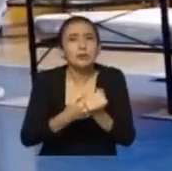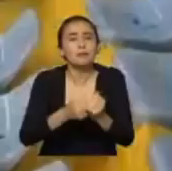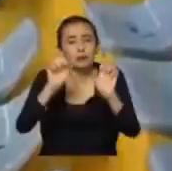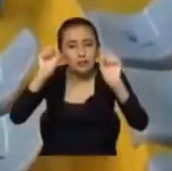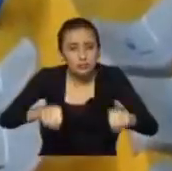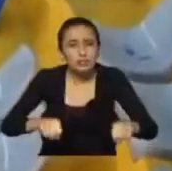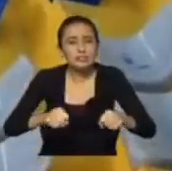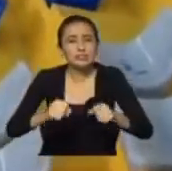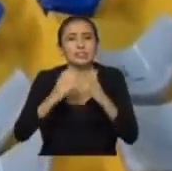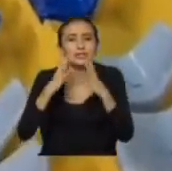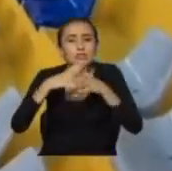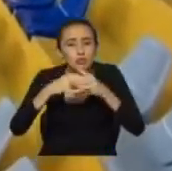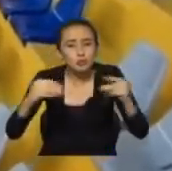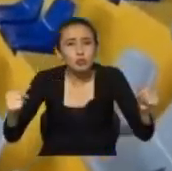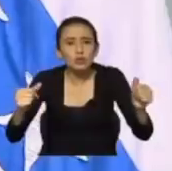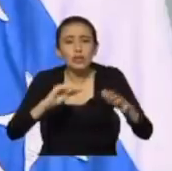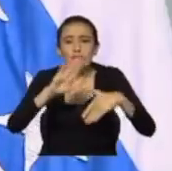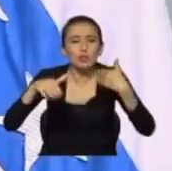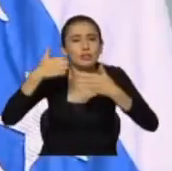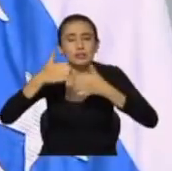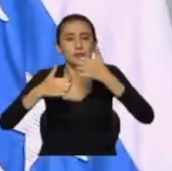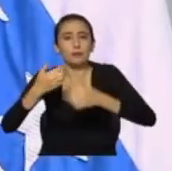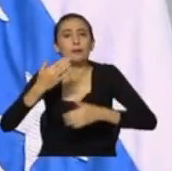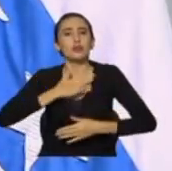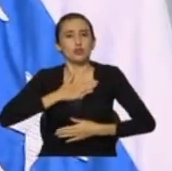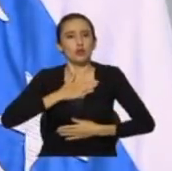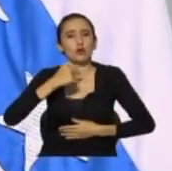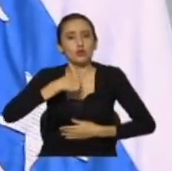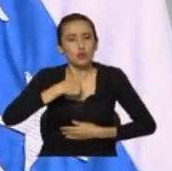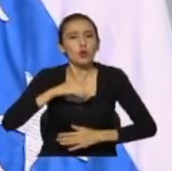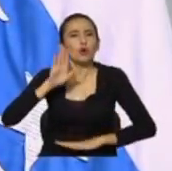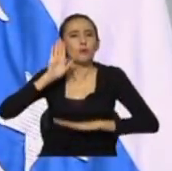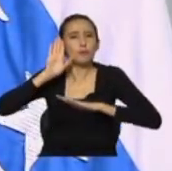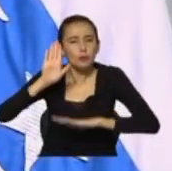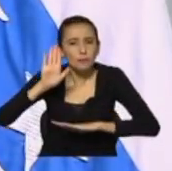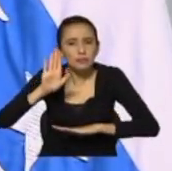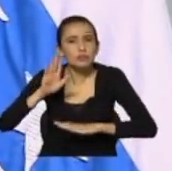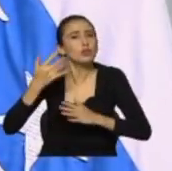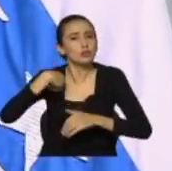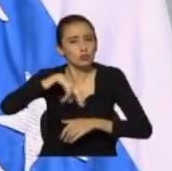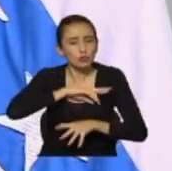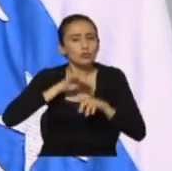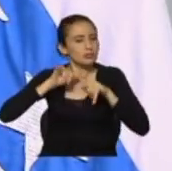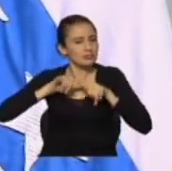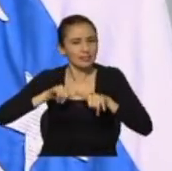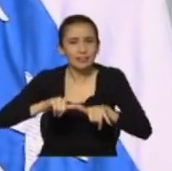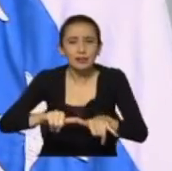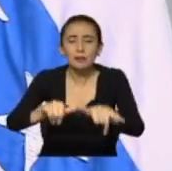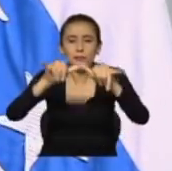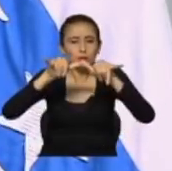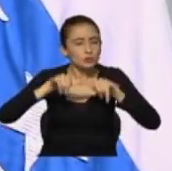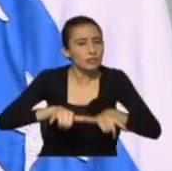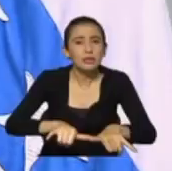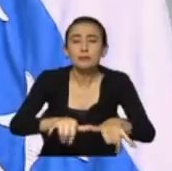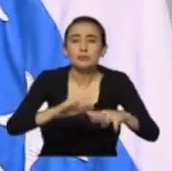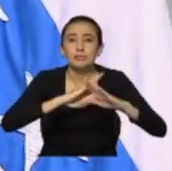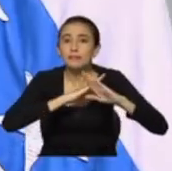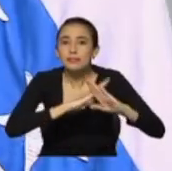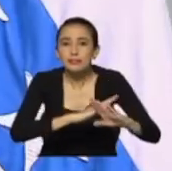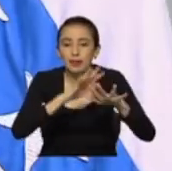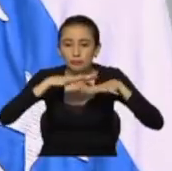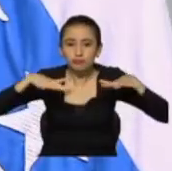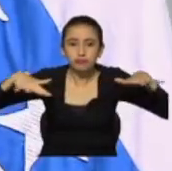para enfrentar este virus tienen mi compromiso seguiremos haciendo todo lo que esté a nuestro alcance para evitar una mayor propagación